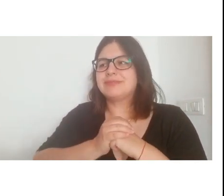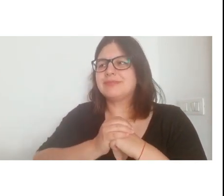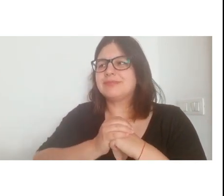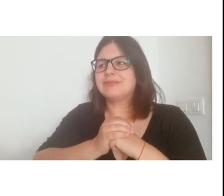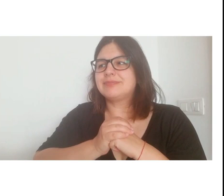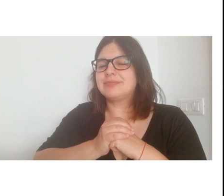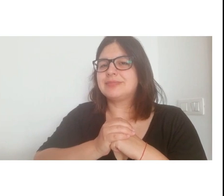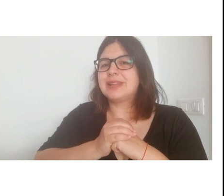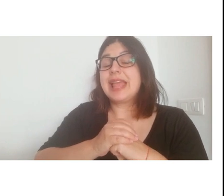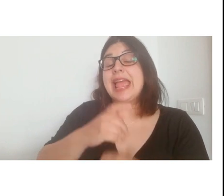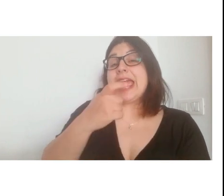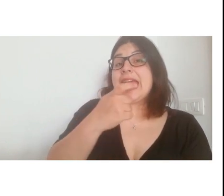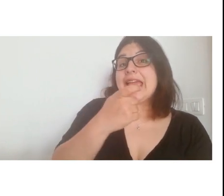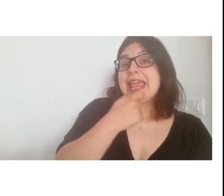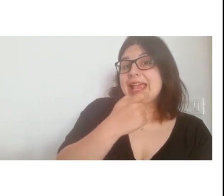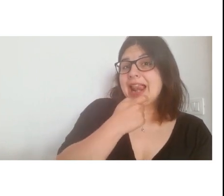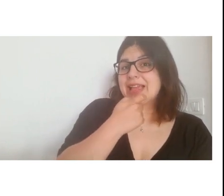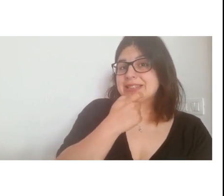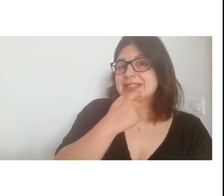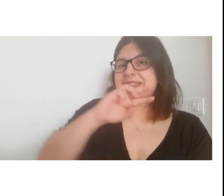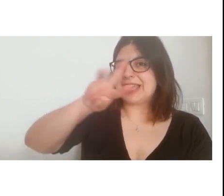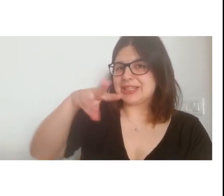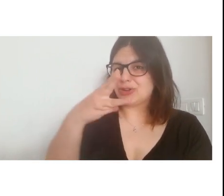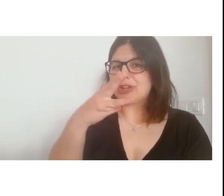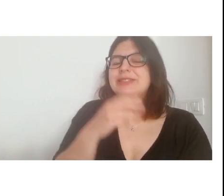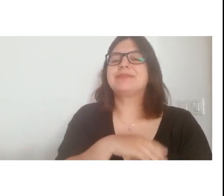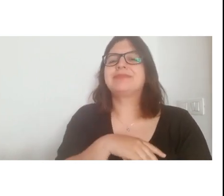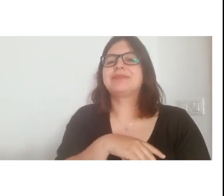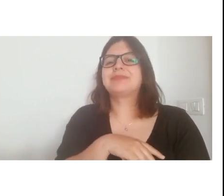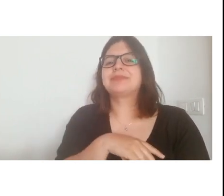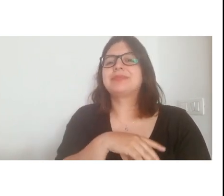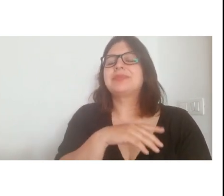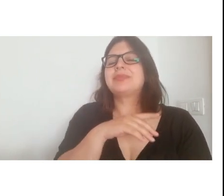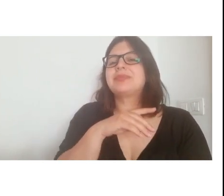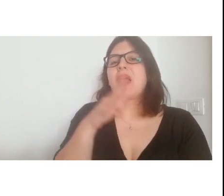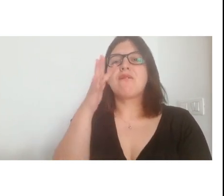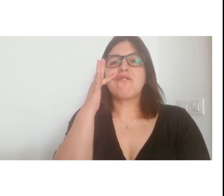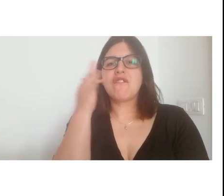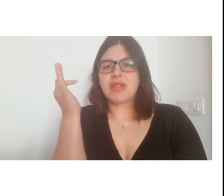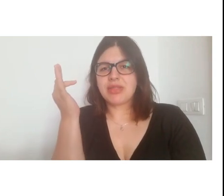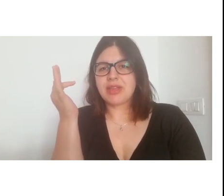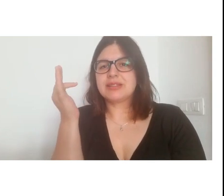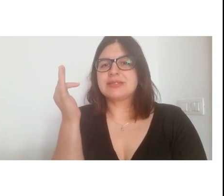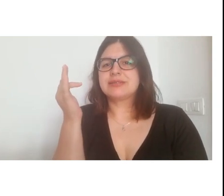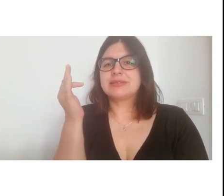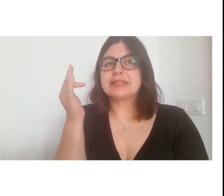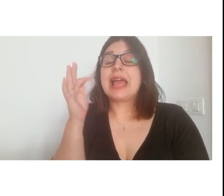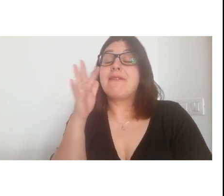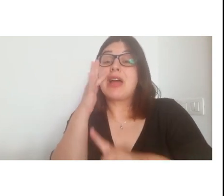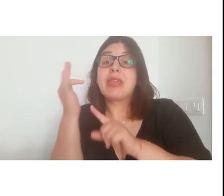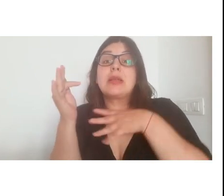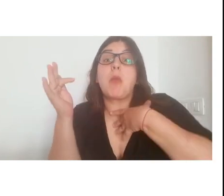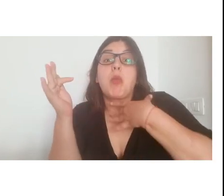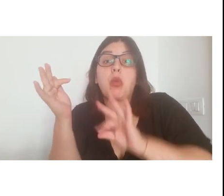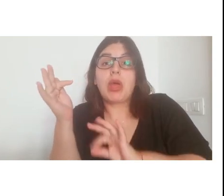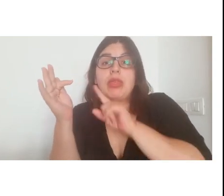Lingua Estranxeira, Inglés, 3, lingua estranxeira, francés, que esta materia pode